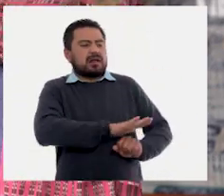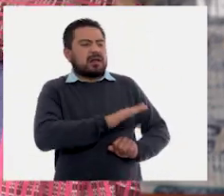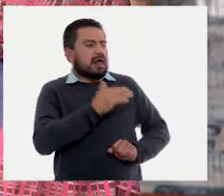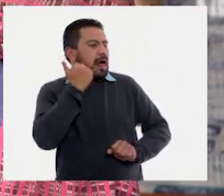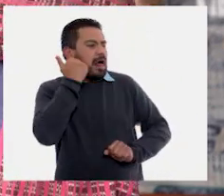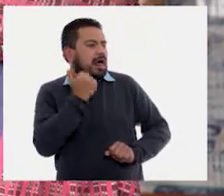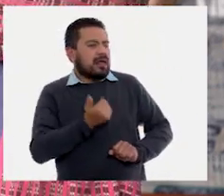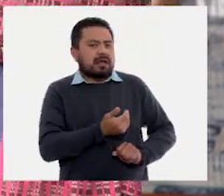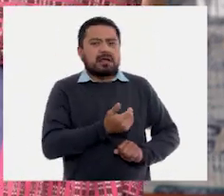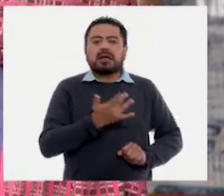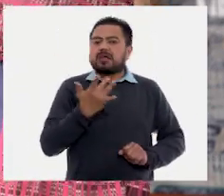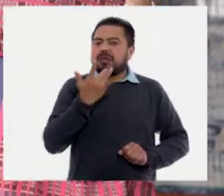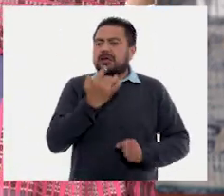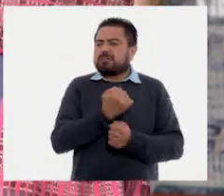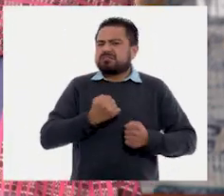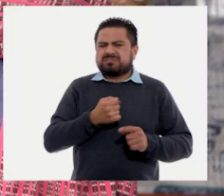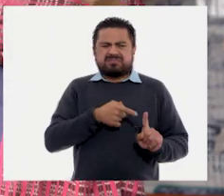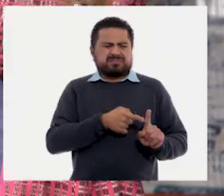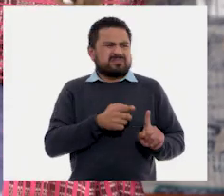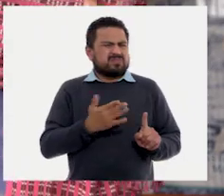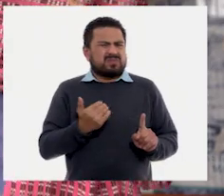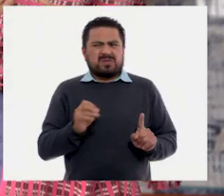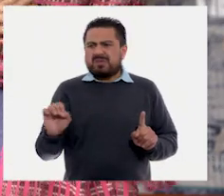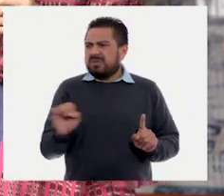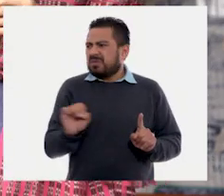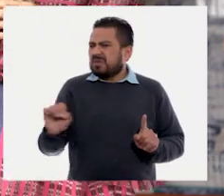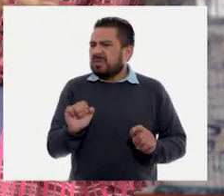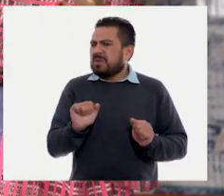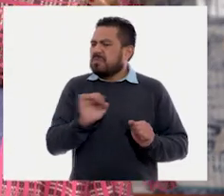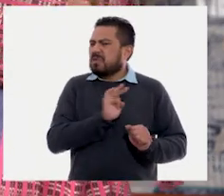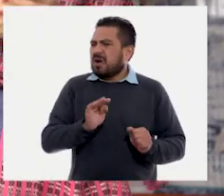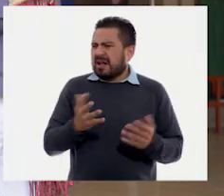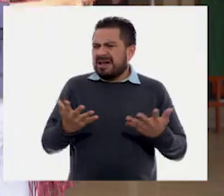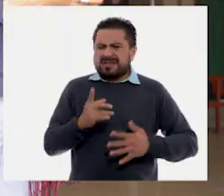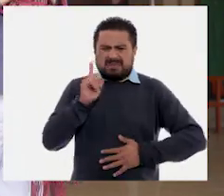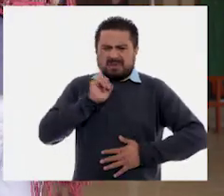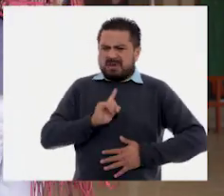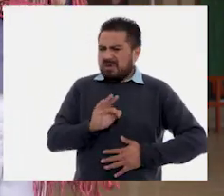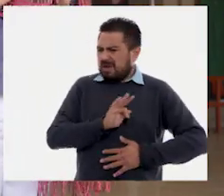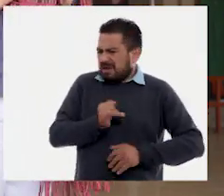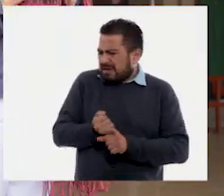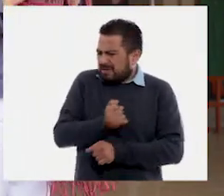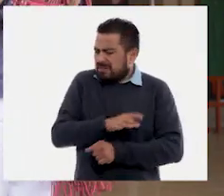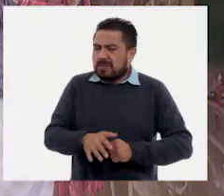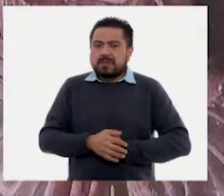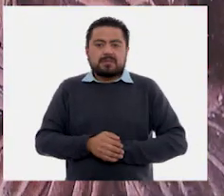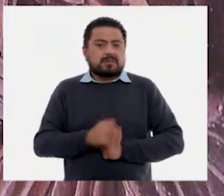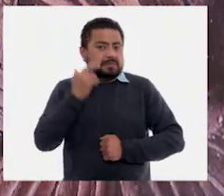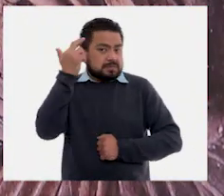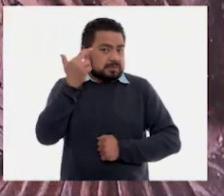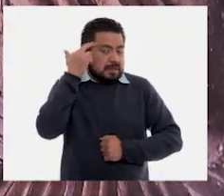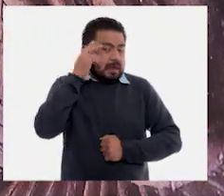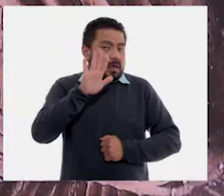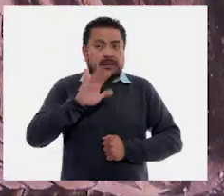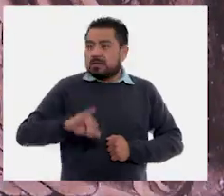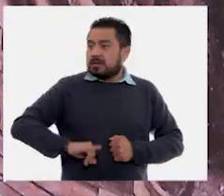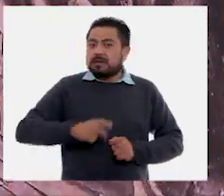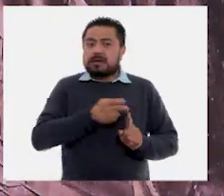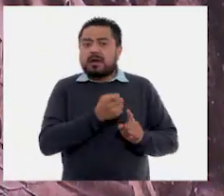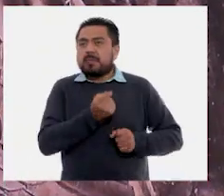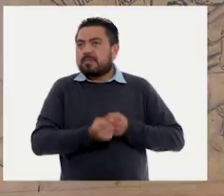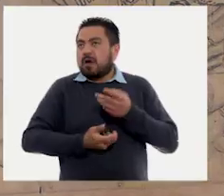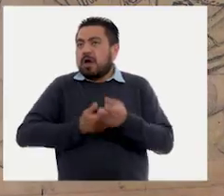Rivera, diciendo que no era posible que una obra tan enorme la pudiera realizar una mujer. Aurora Reyes era muy interesante porque fíjense que además era